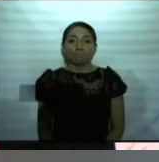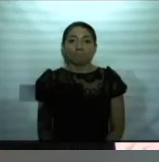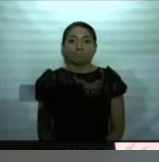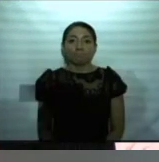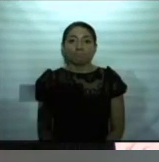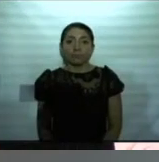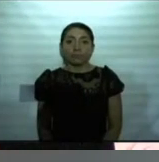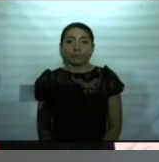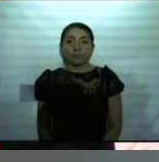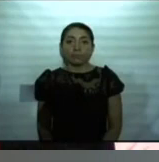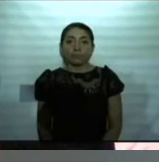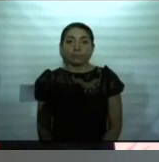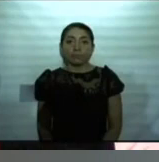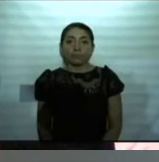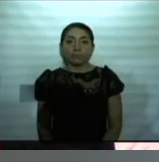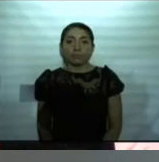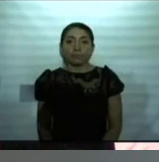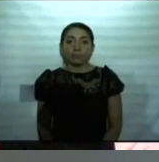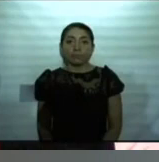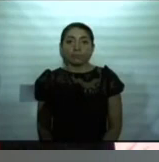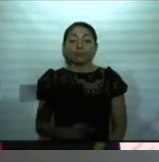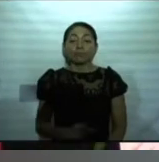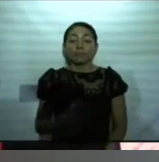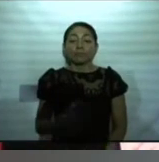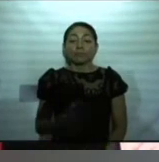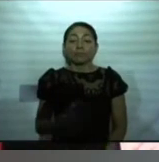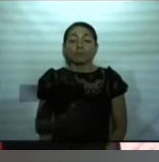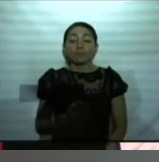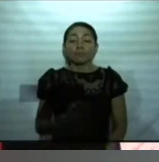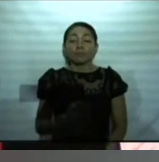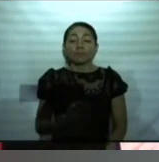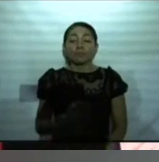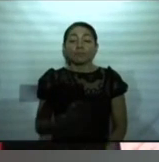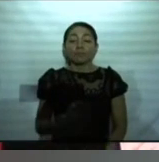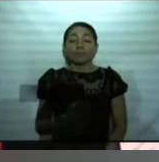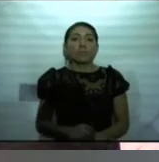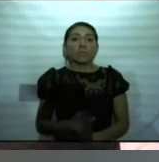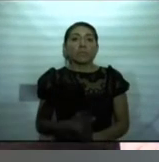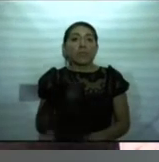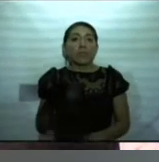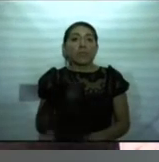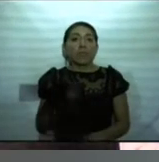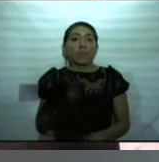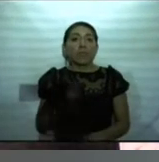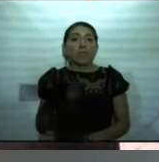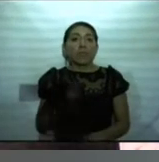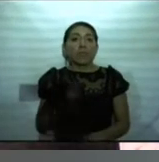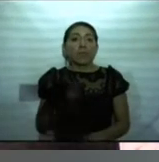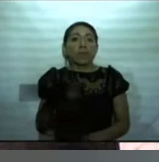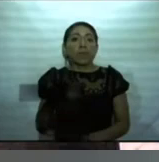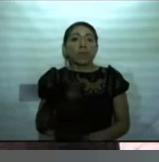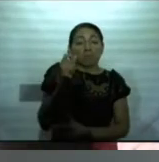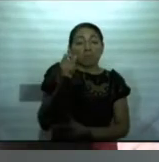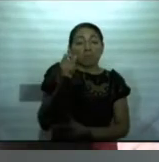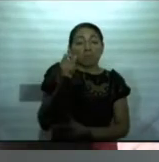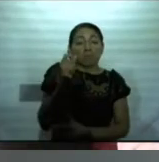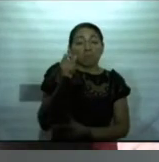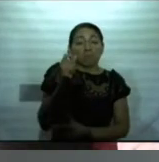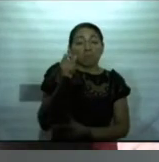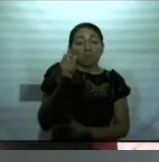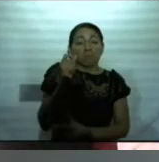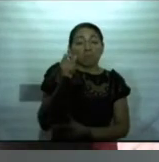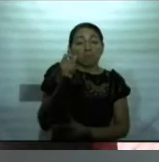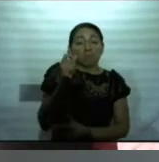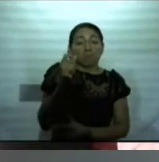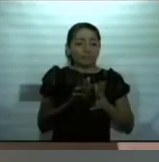Vamos a garantizar el proyecto del tren interoceánico que va de